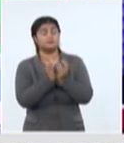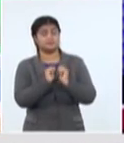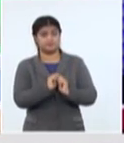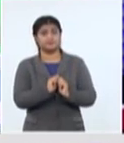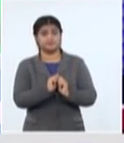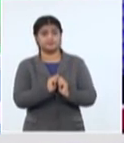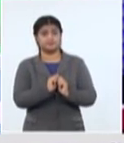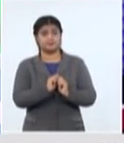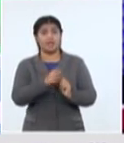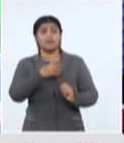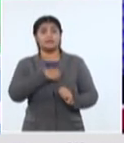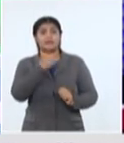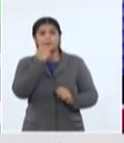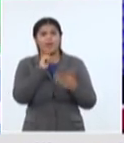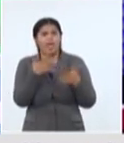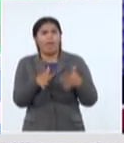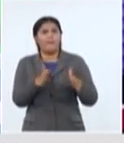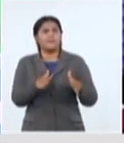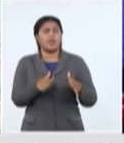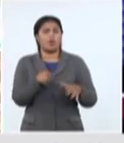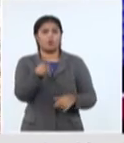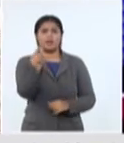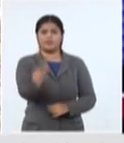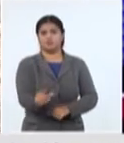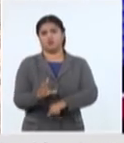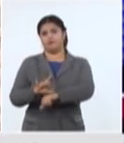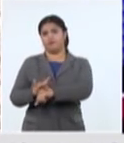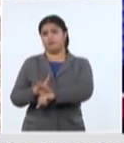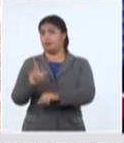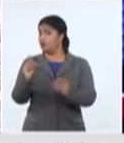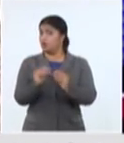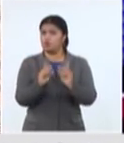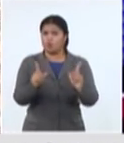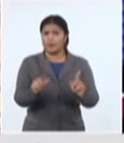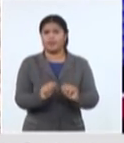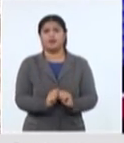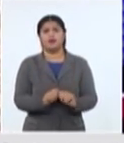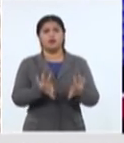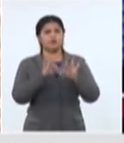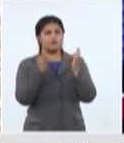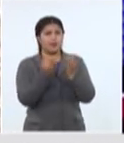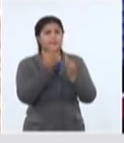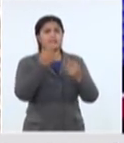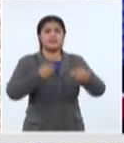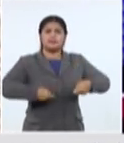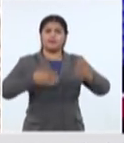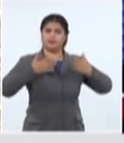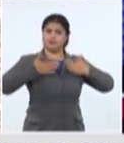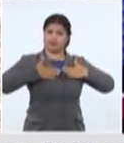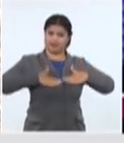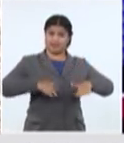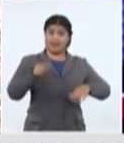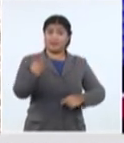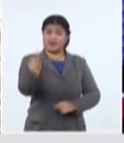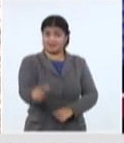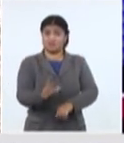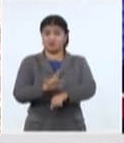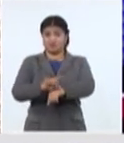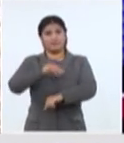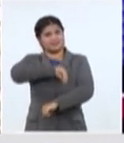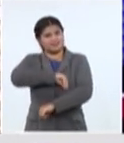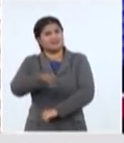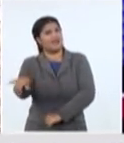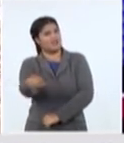y más desajustados emocionalmente que el propio paciente. ¿Cómo lo ha vivido usted desde el ámbito personal? ¿Cómo lo ha vivido la doctora María del